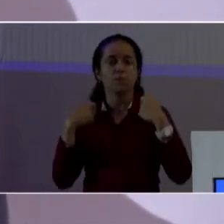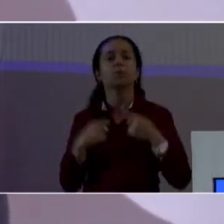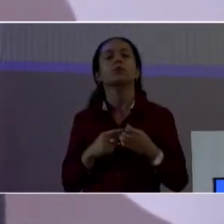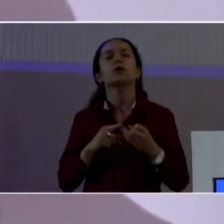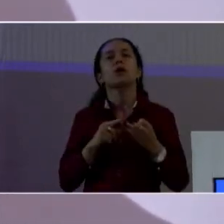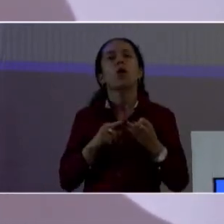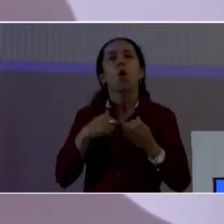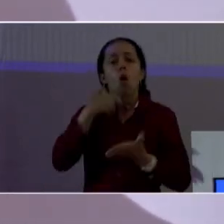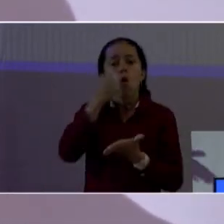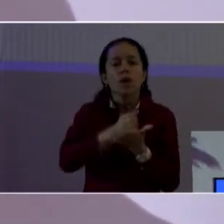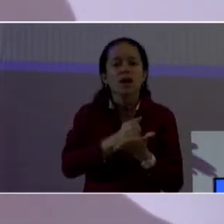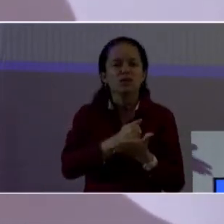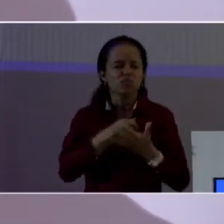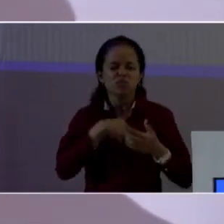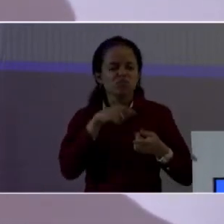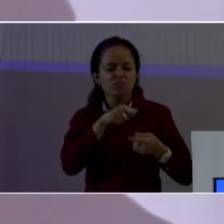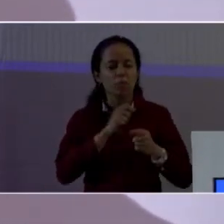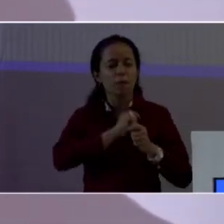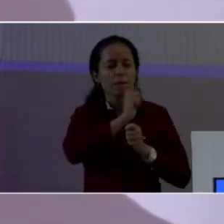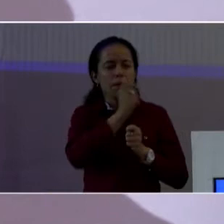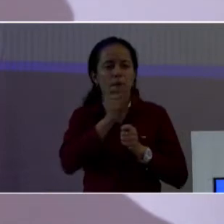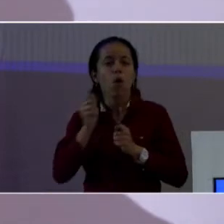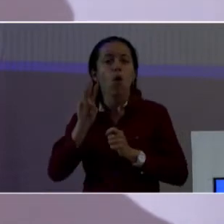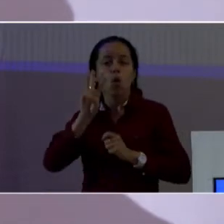nos indicó una meta del